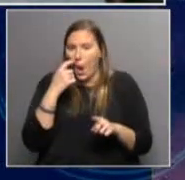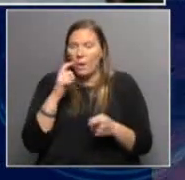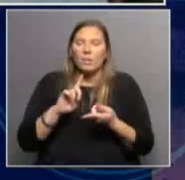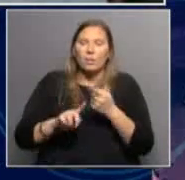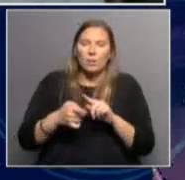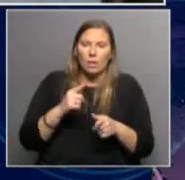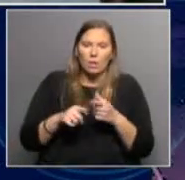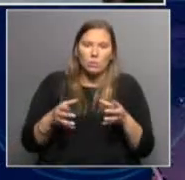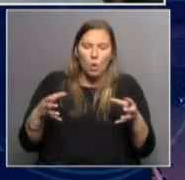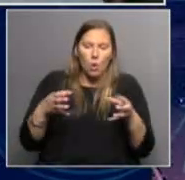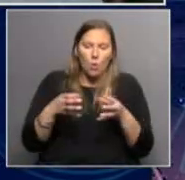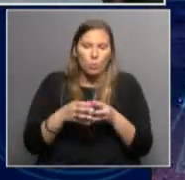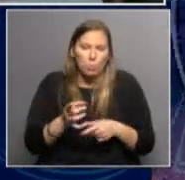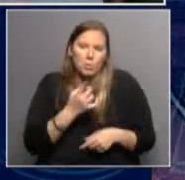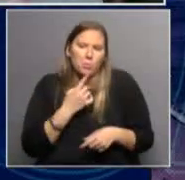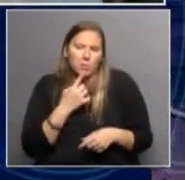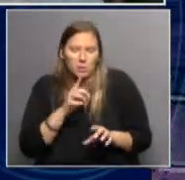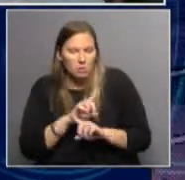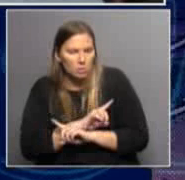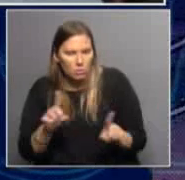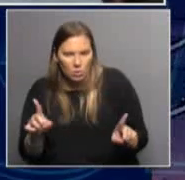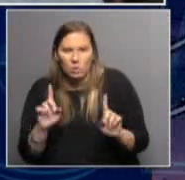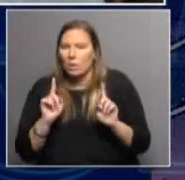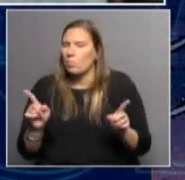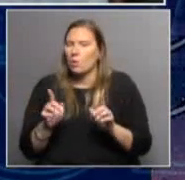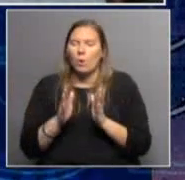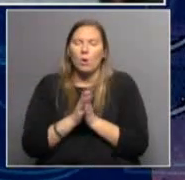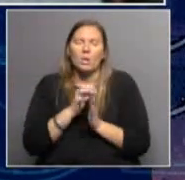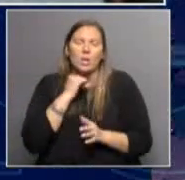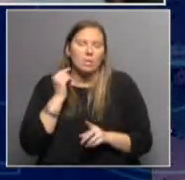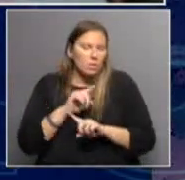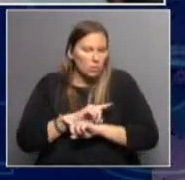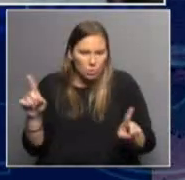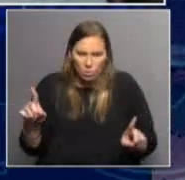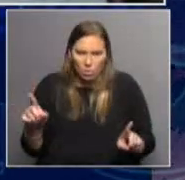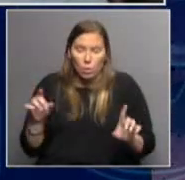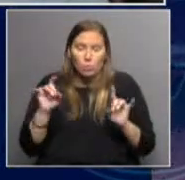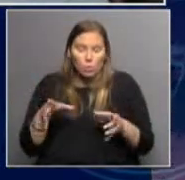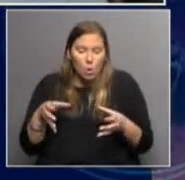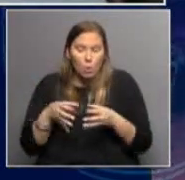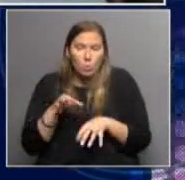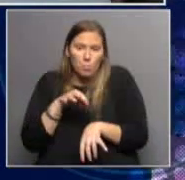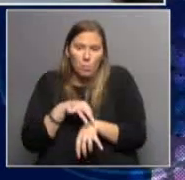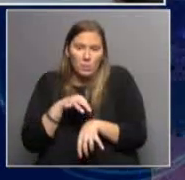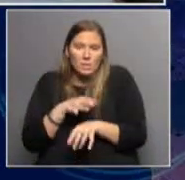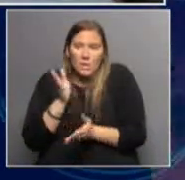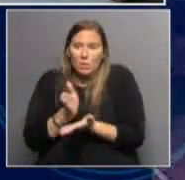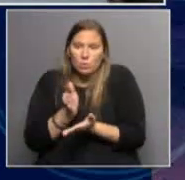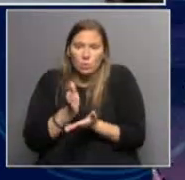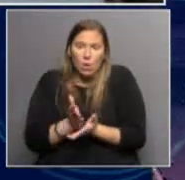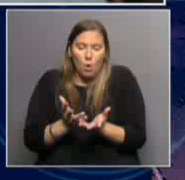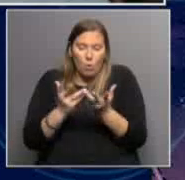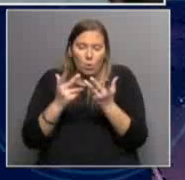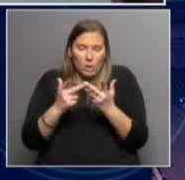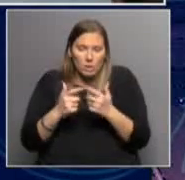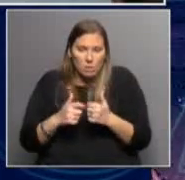con partidaria política, ni tampoco con religión, es simplemente el grupo de Medicina Solidaria